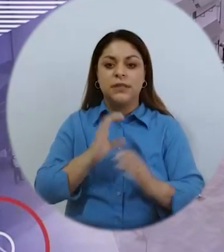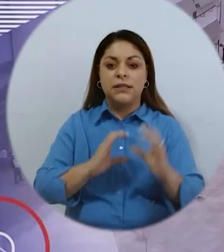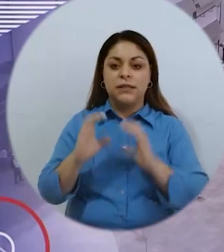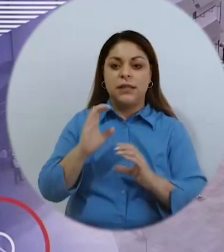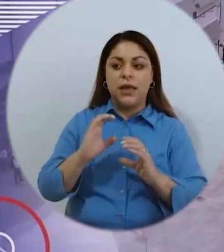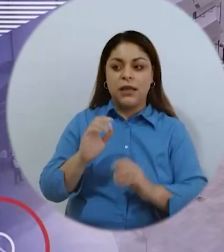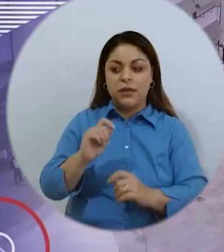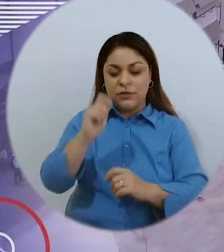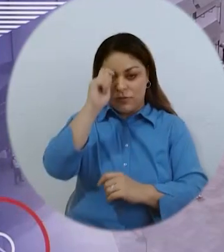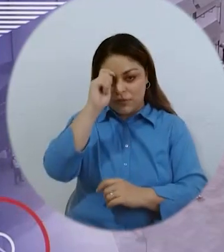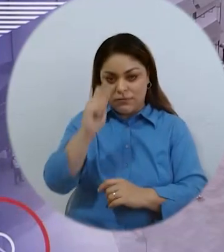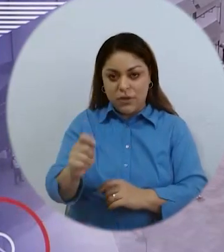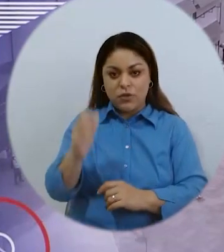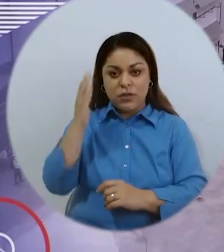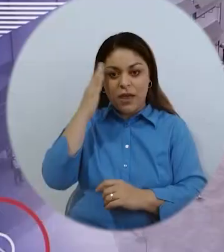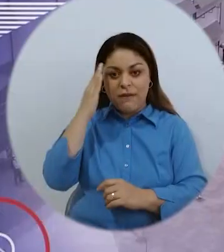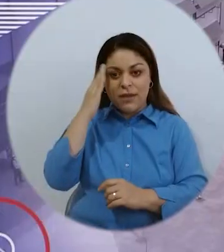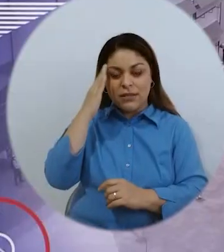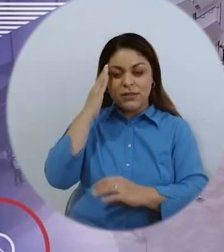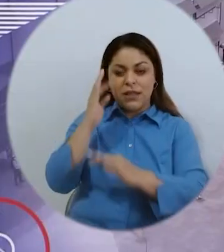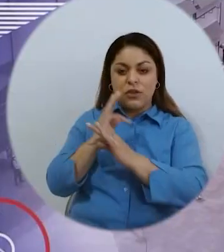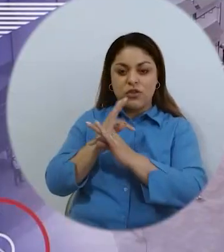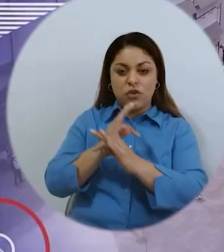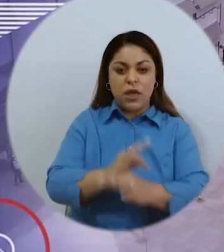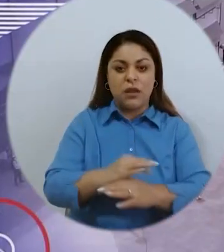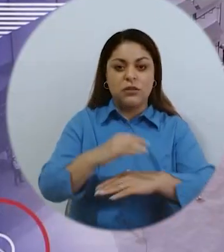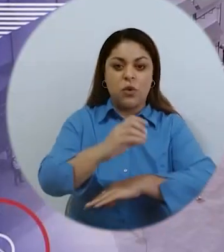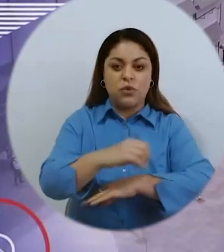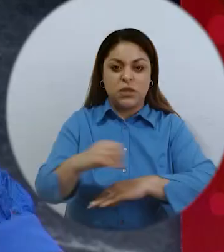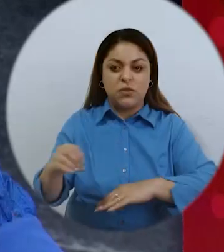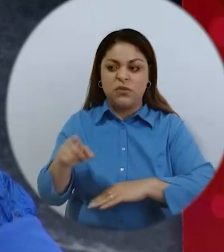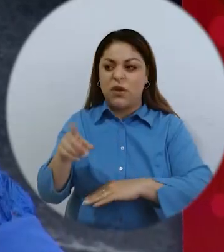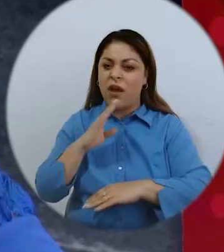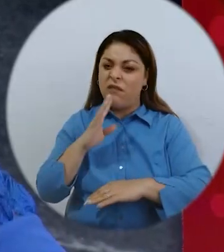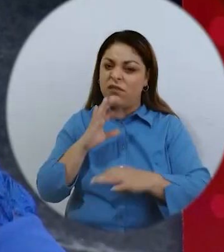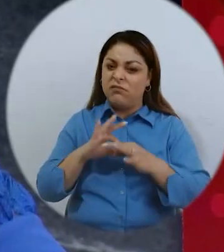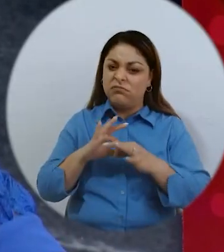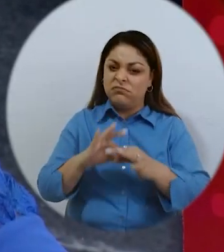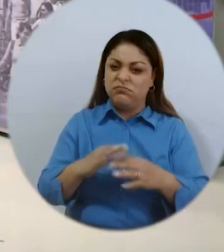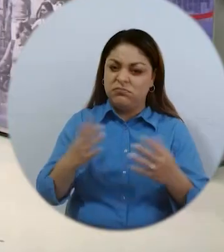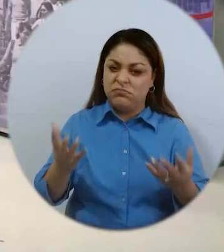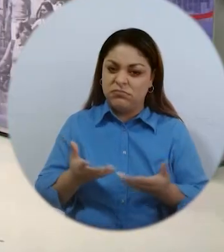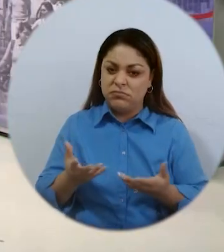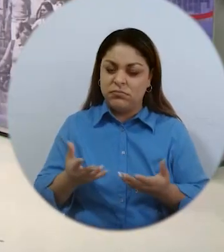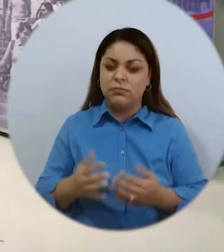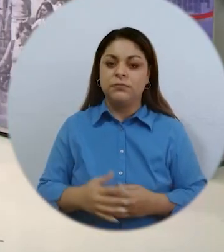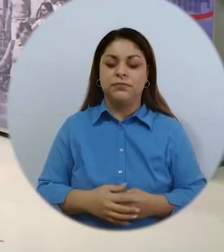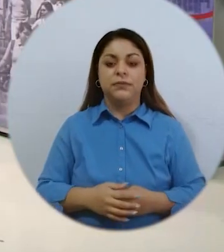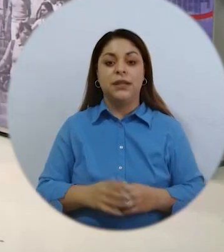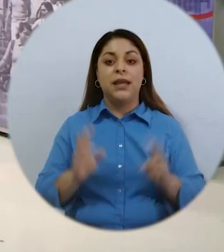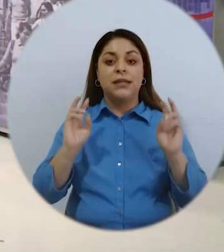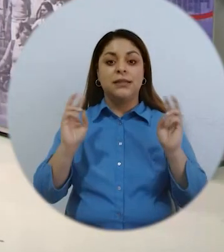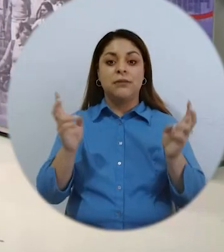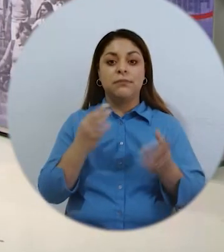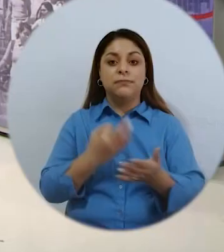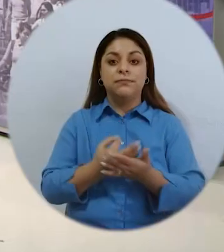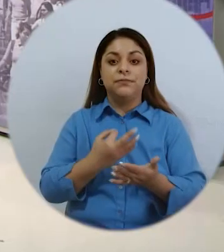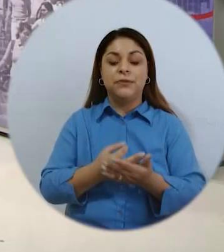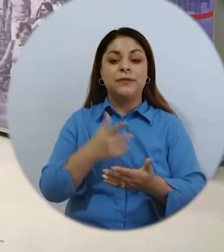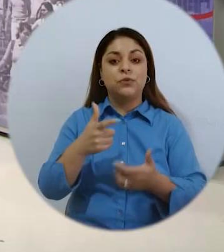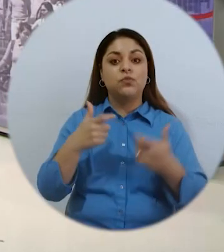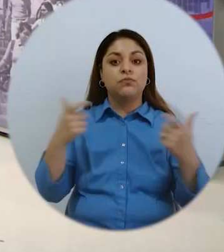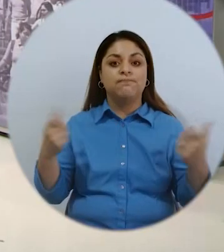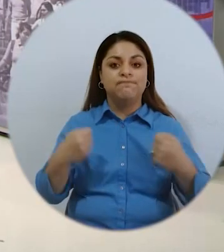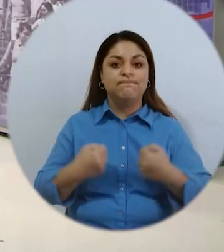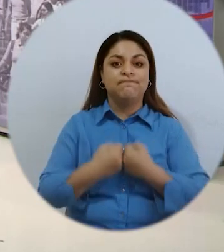científica y el respeto de los saberes tradicionales sobre el océano. ¿De qué estamos hablando? A ver, el tema del financiamiento